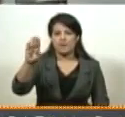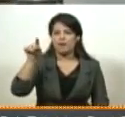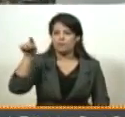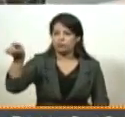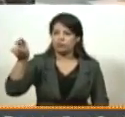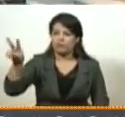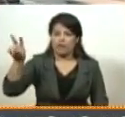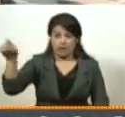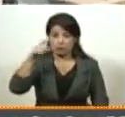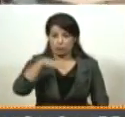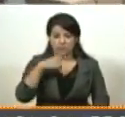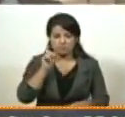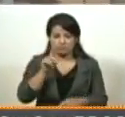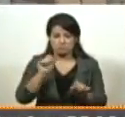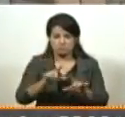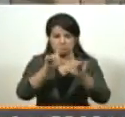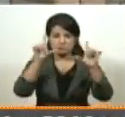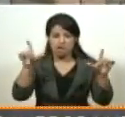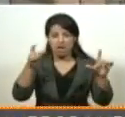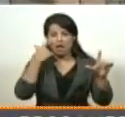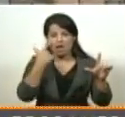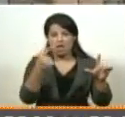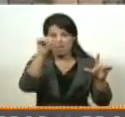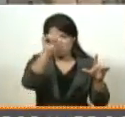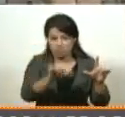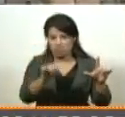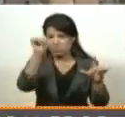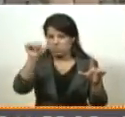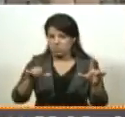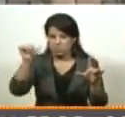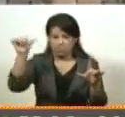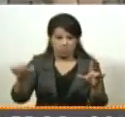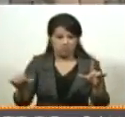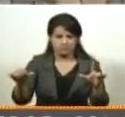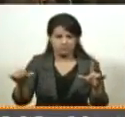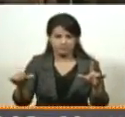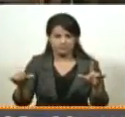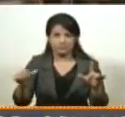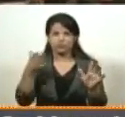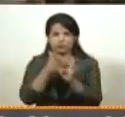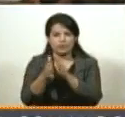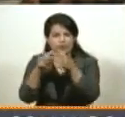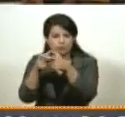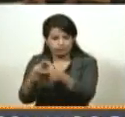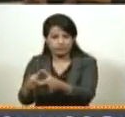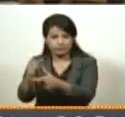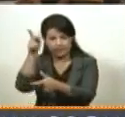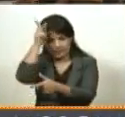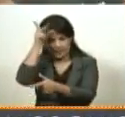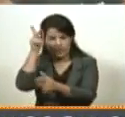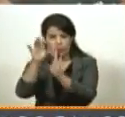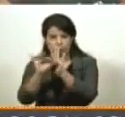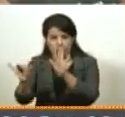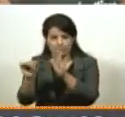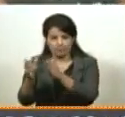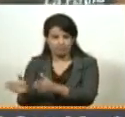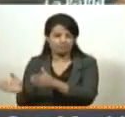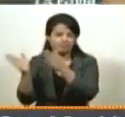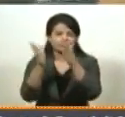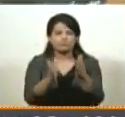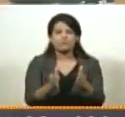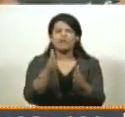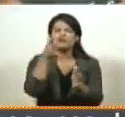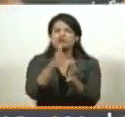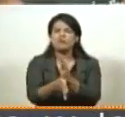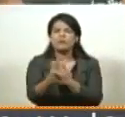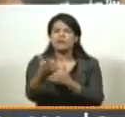www.cne.gov.ve. Entonces, esa es en relación con la elección de los constituyentes indígenas. En relación